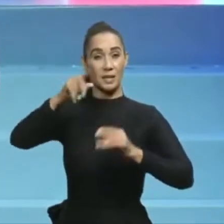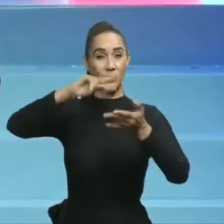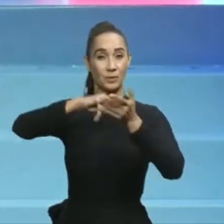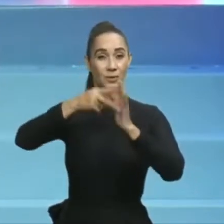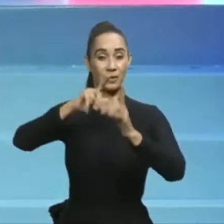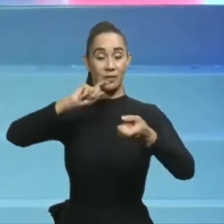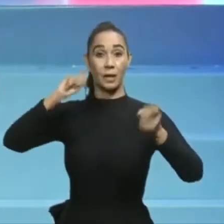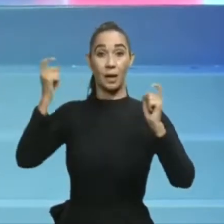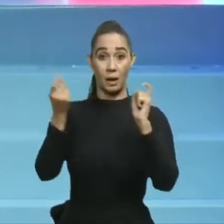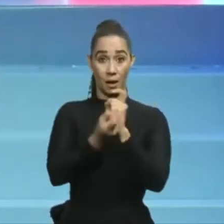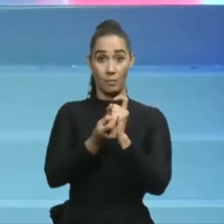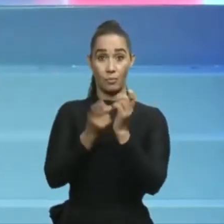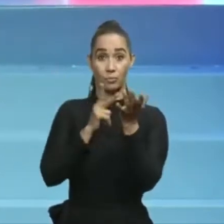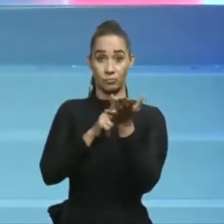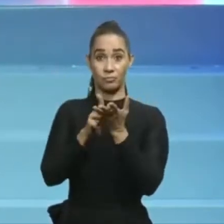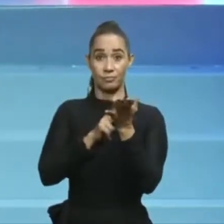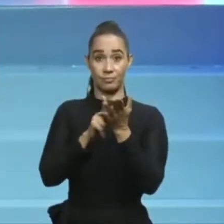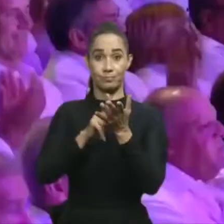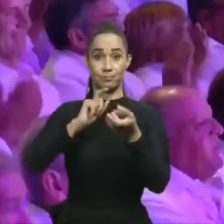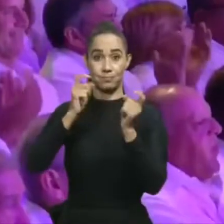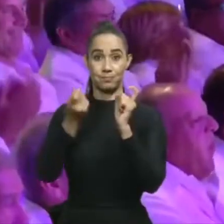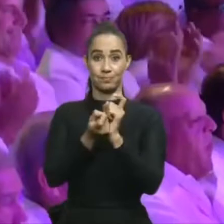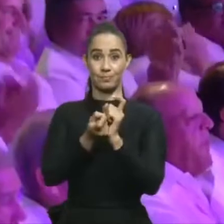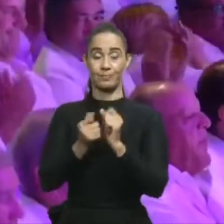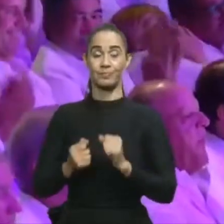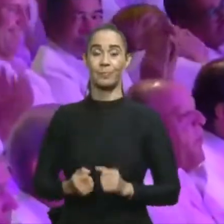esto es verdadero cambio